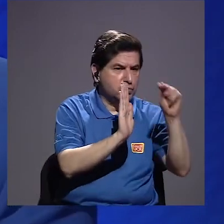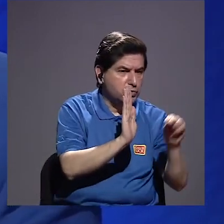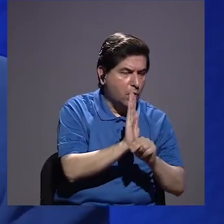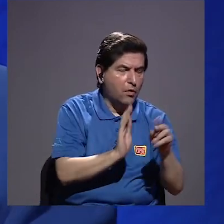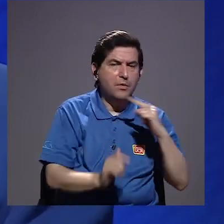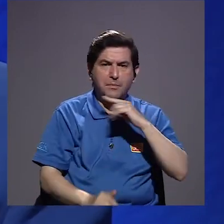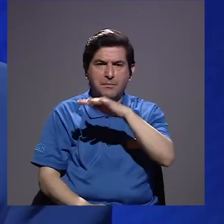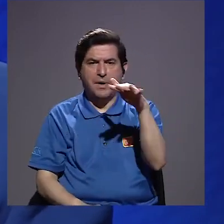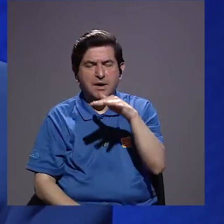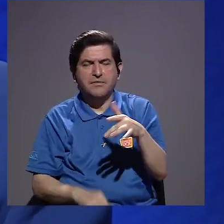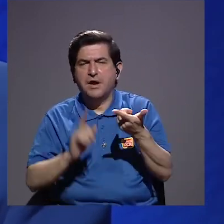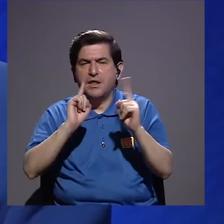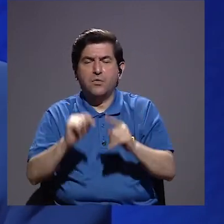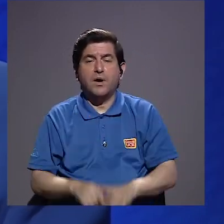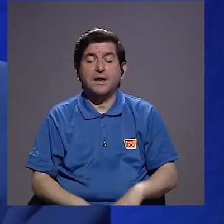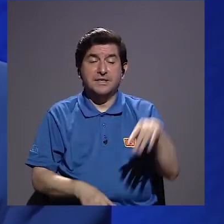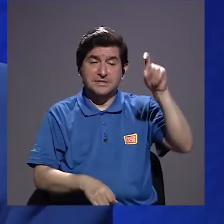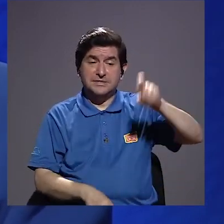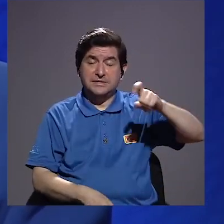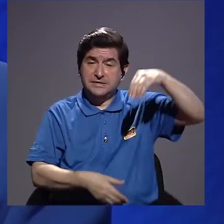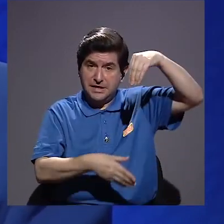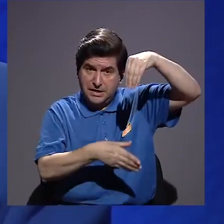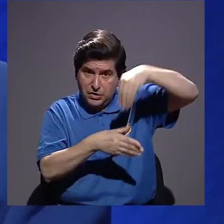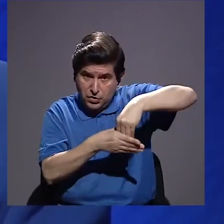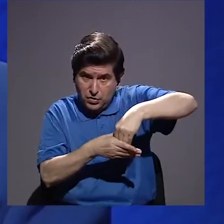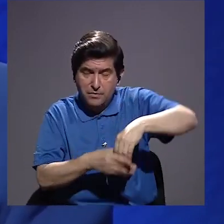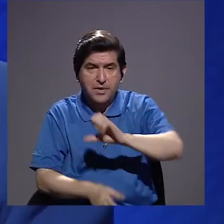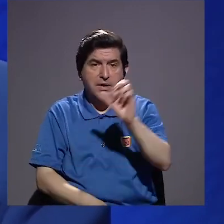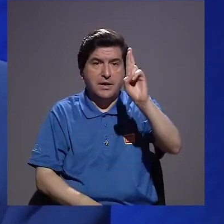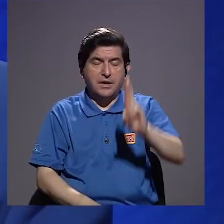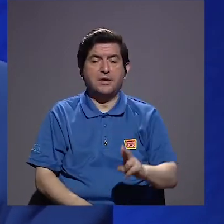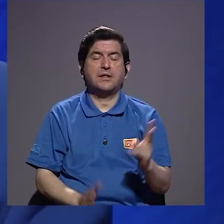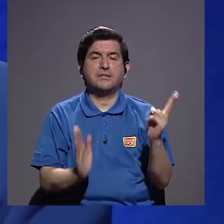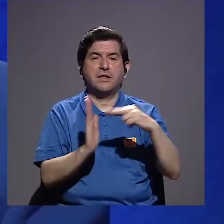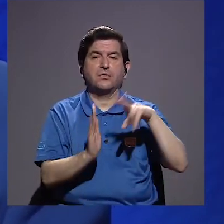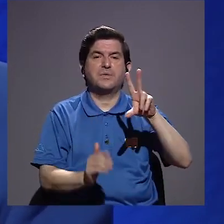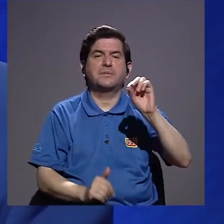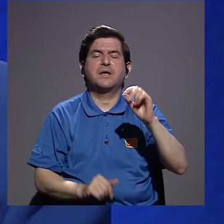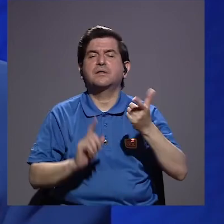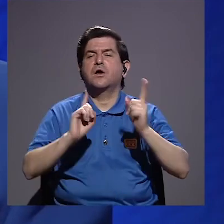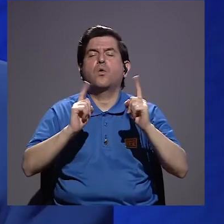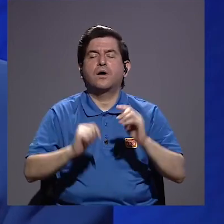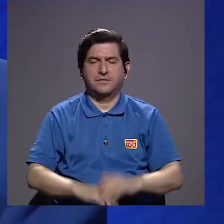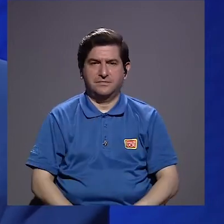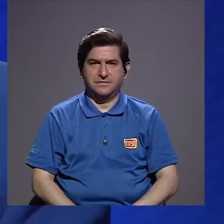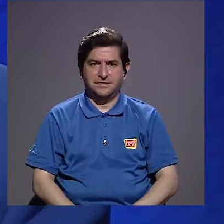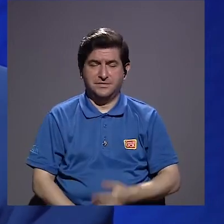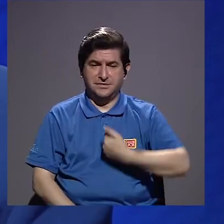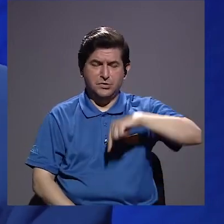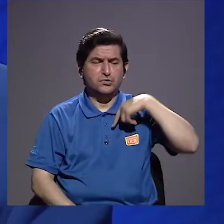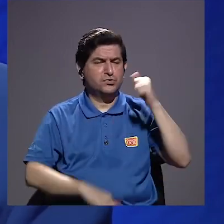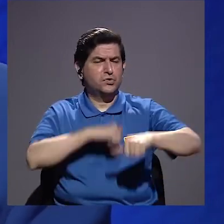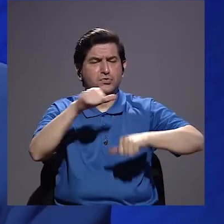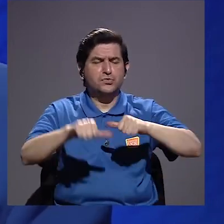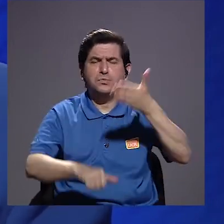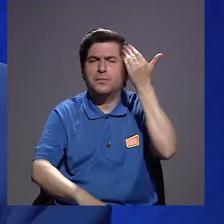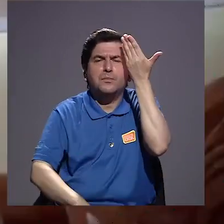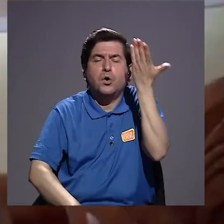plano de la realidad que haya que incorporar en la Costa Rica del 2020? ¿Por qué tenemos que